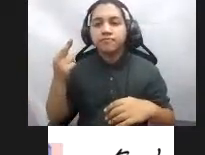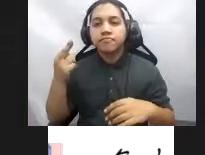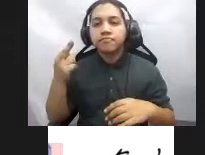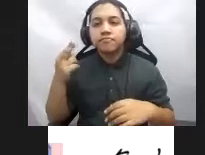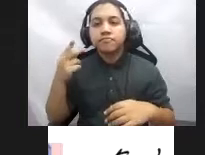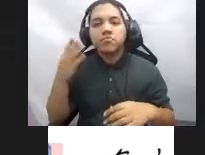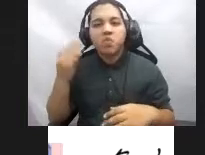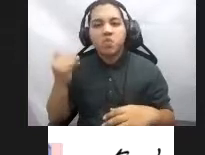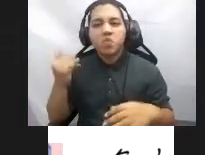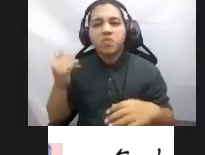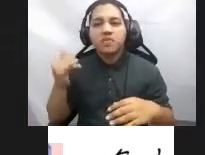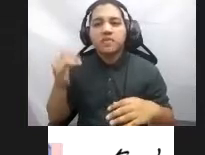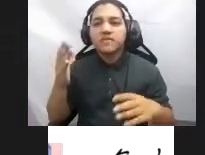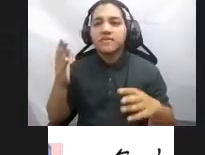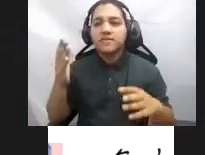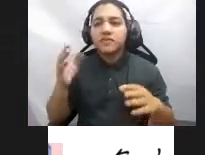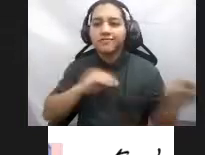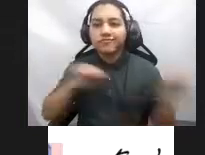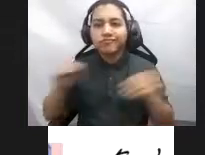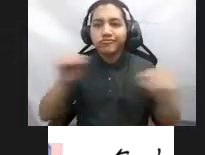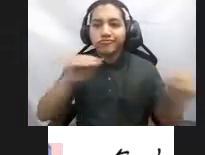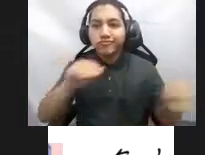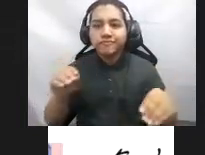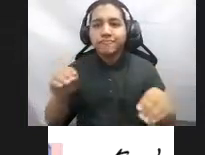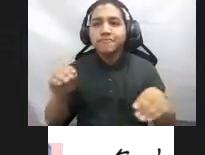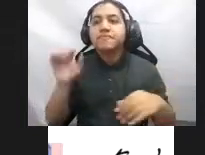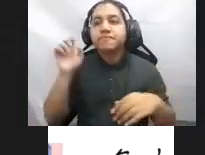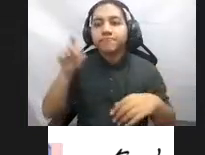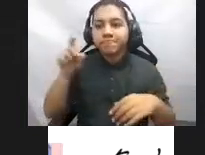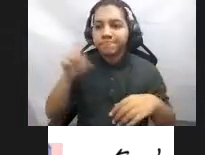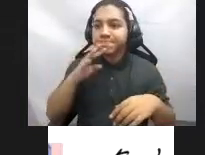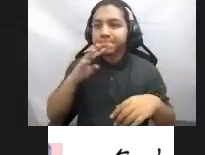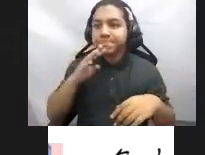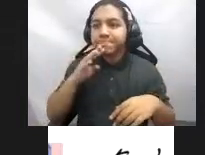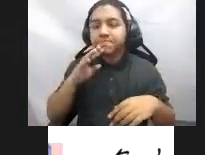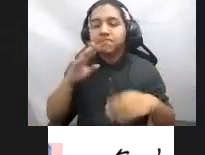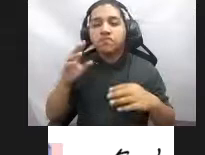migración? Y tenemos que hablar también un poco del contexto histórico